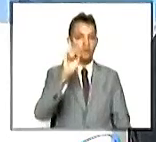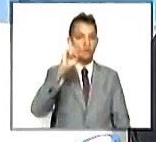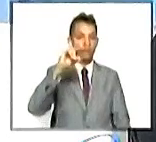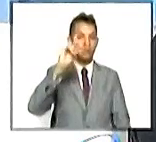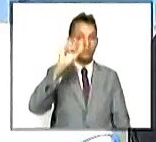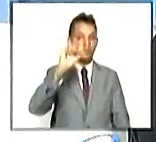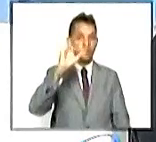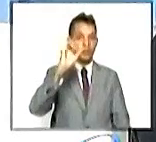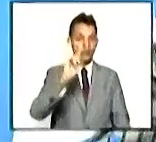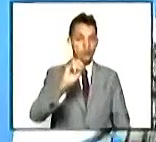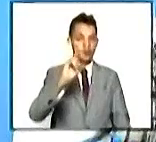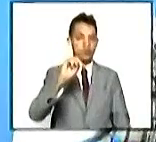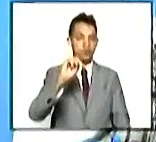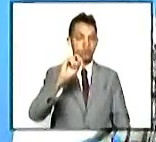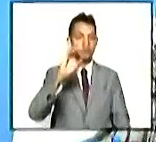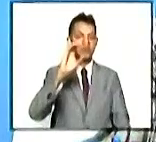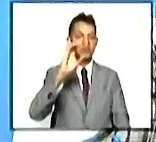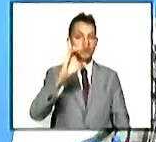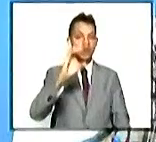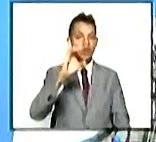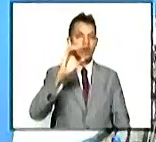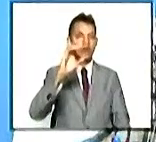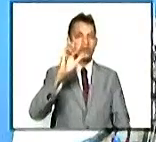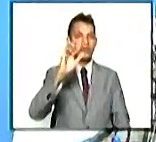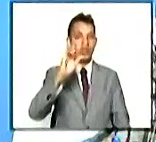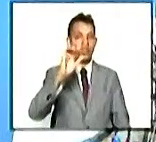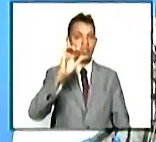contacto@fundacionceite.org. Perfecto, apunten